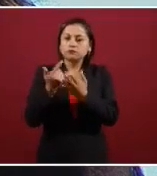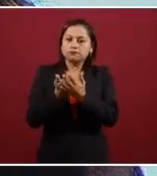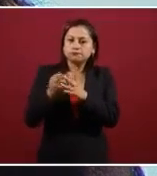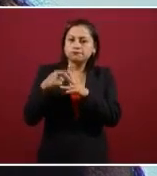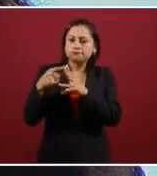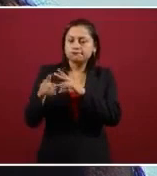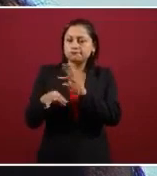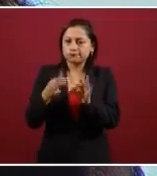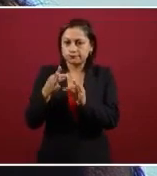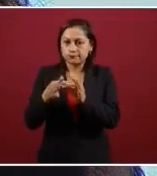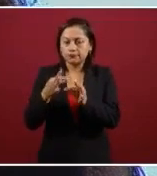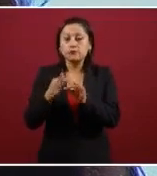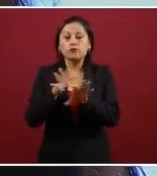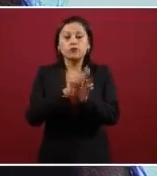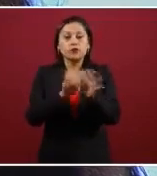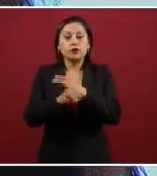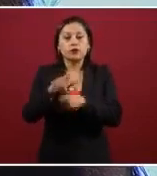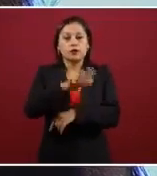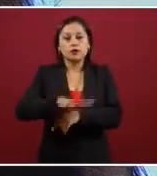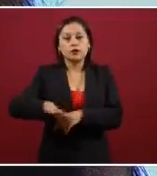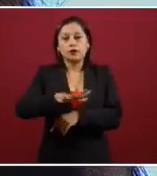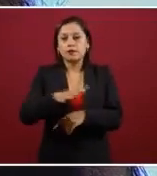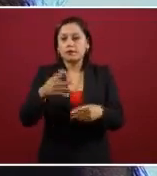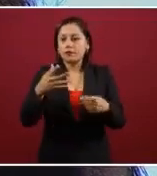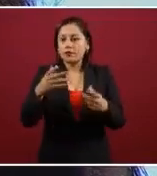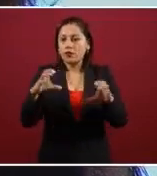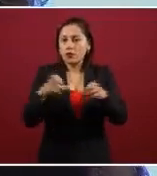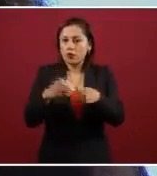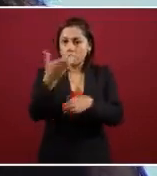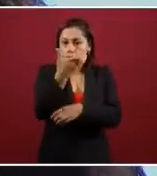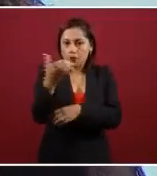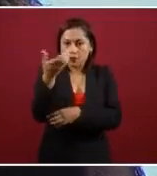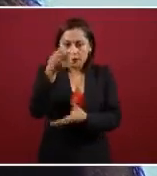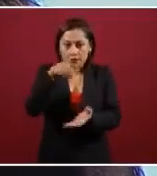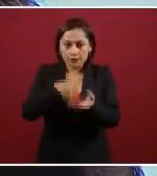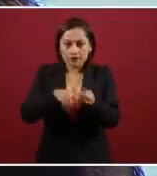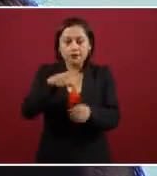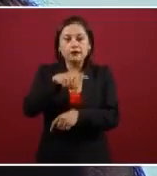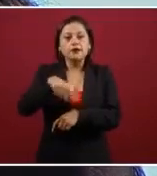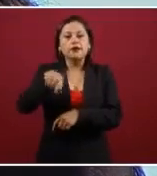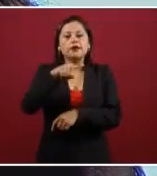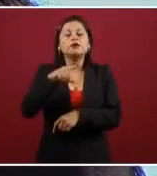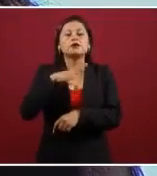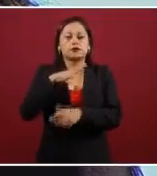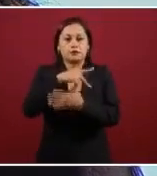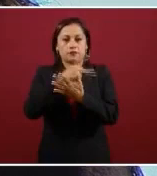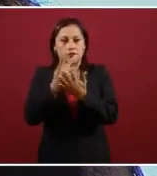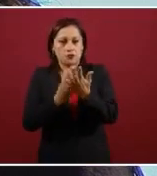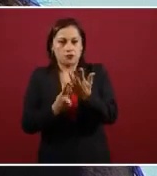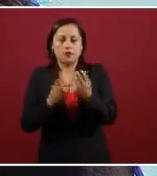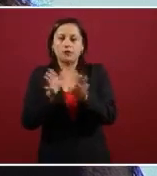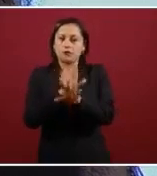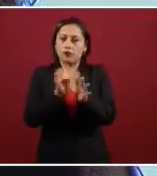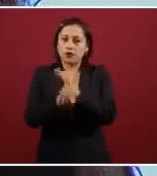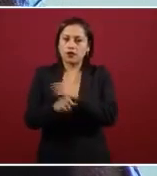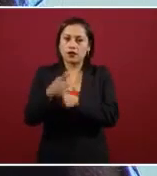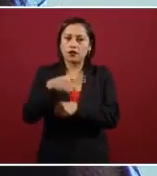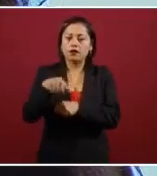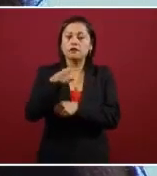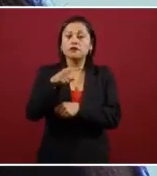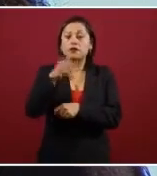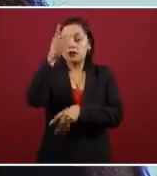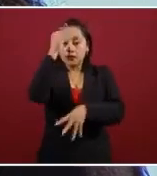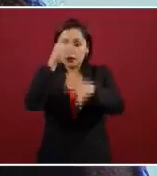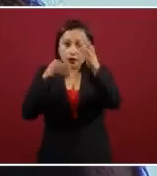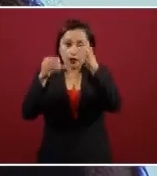atendemos necesidades de las comunidades, pues donde está el programa. La gestión colectiva de recursos está encaminada